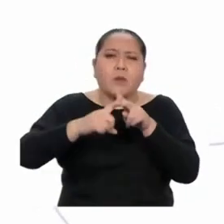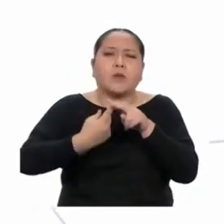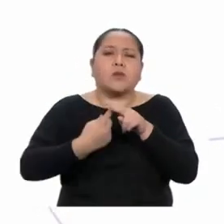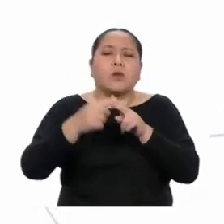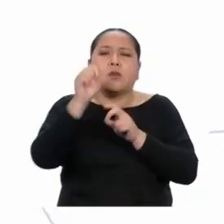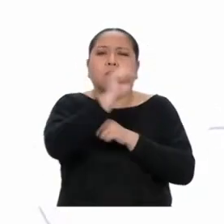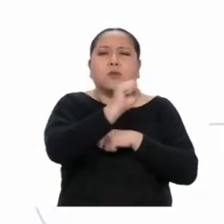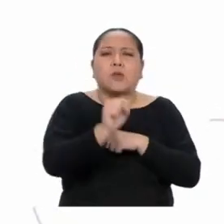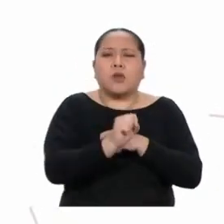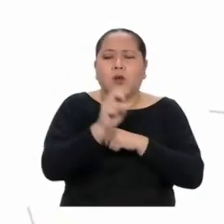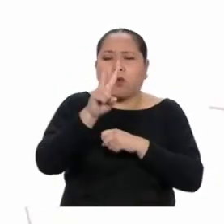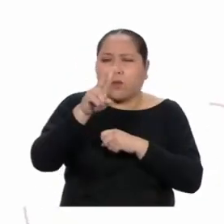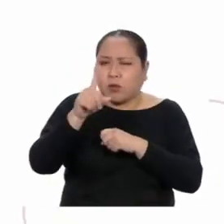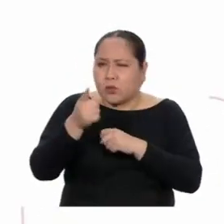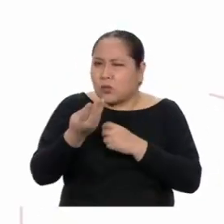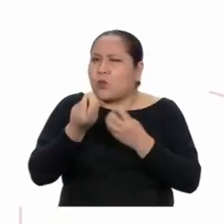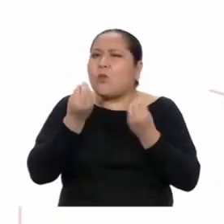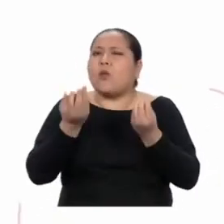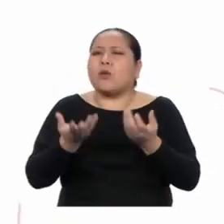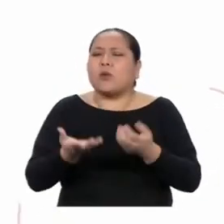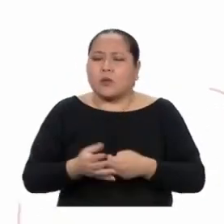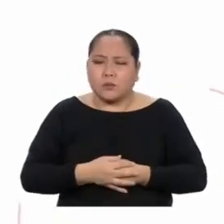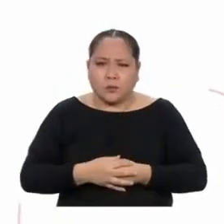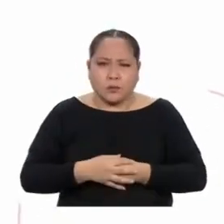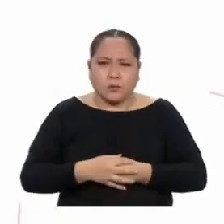siglo XXI?